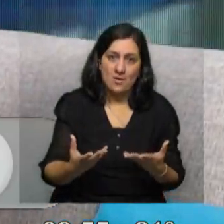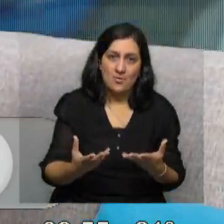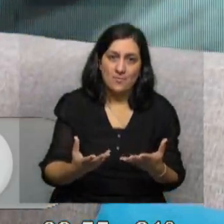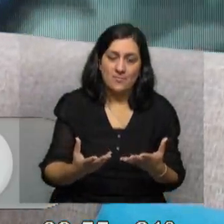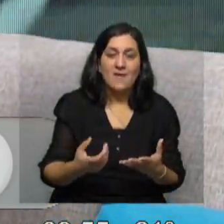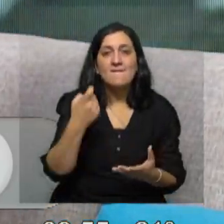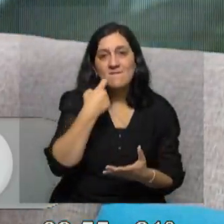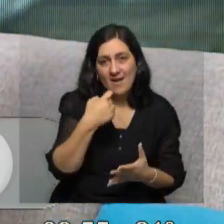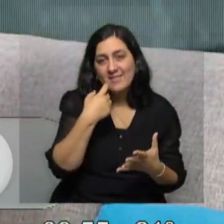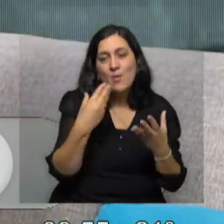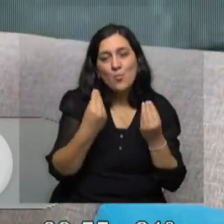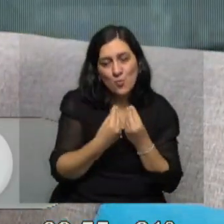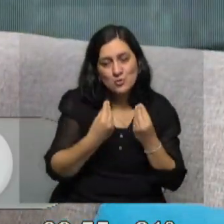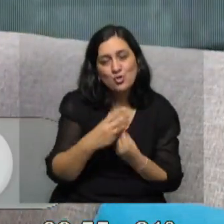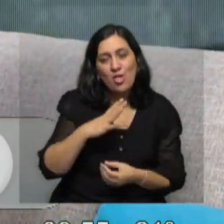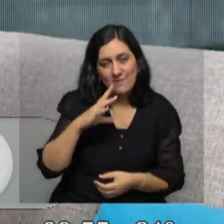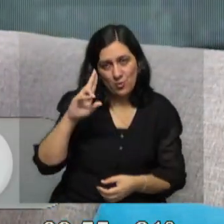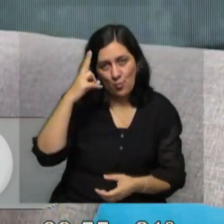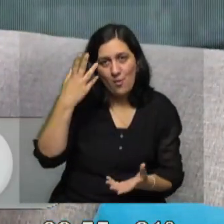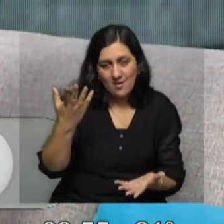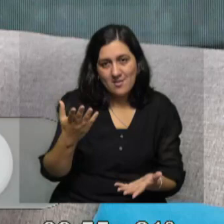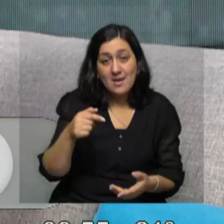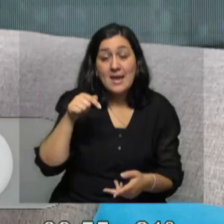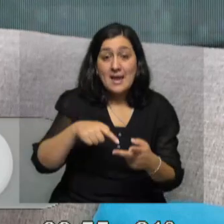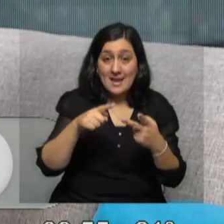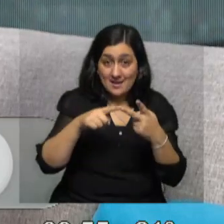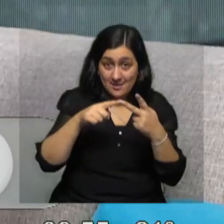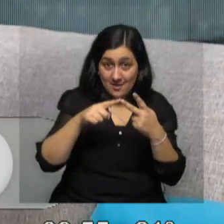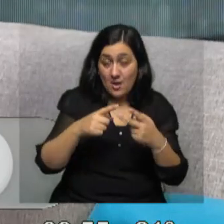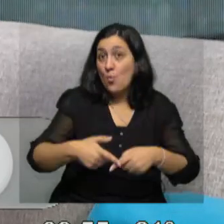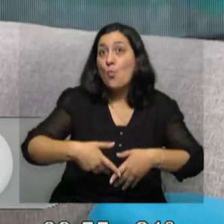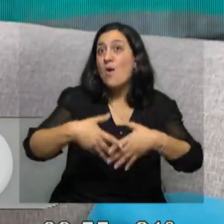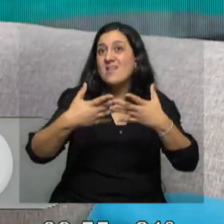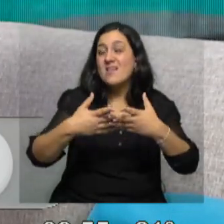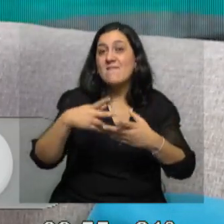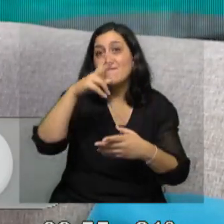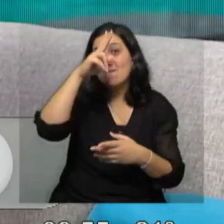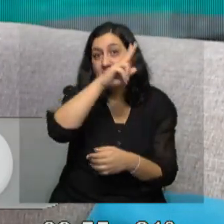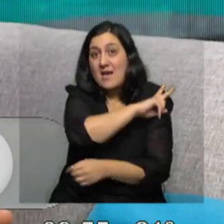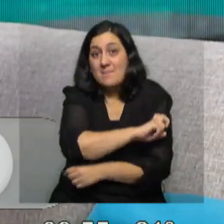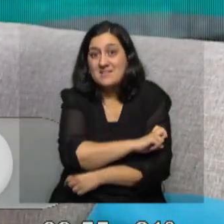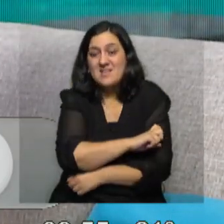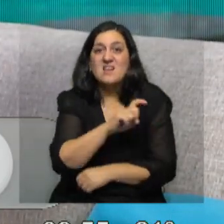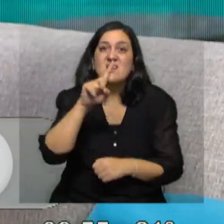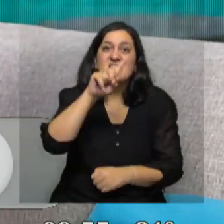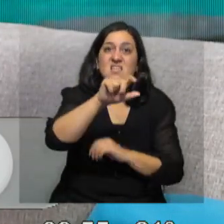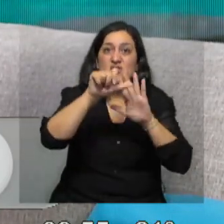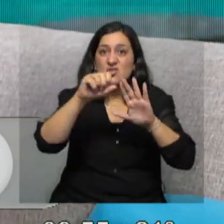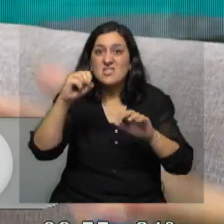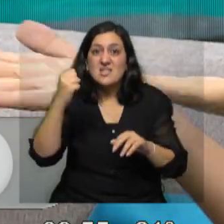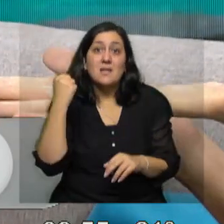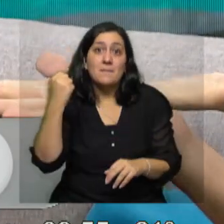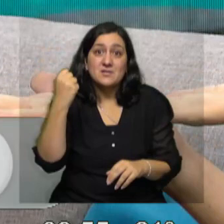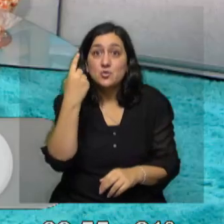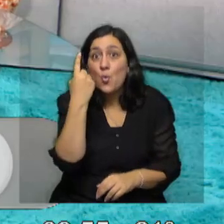por andar todavía. Esto está más o menos en cualquier farmacia alrededor de los 160, 200 pesos. No ¿uno? Sé ¿uno? Uno,